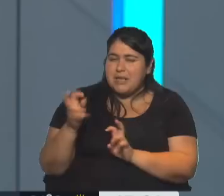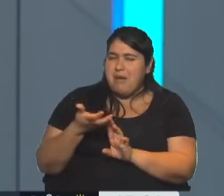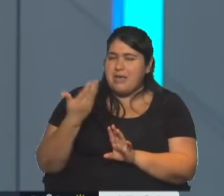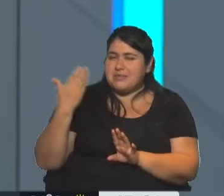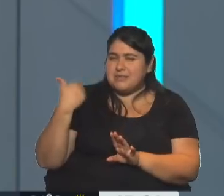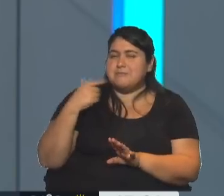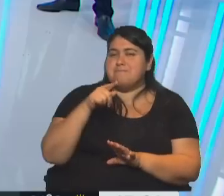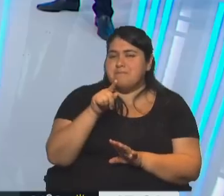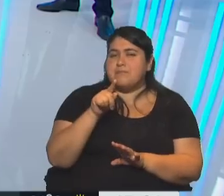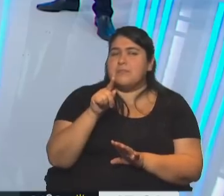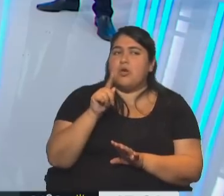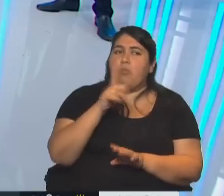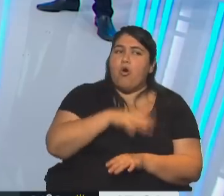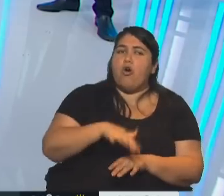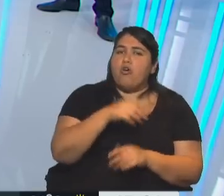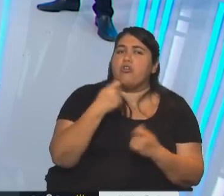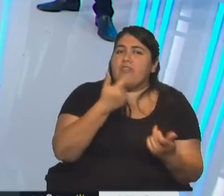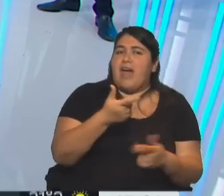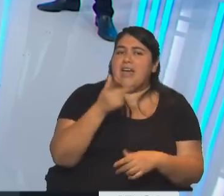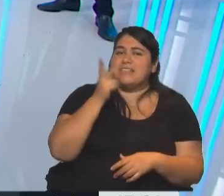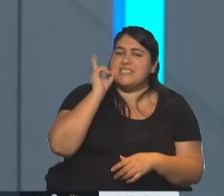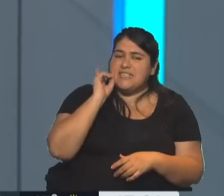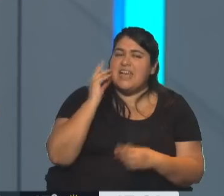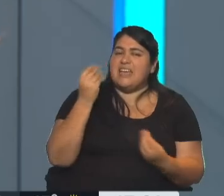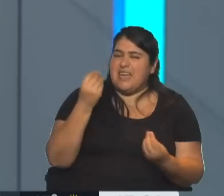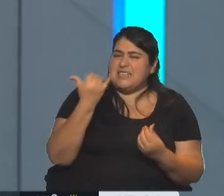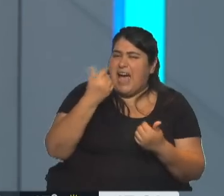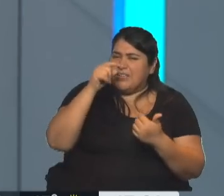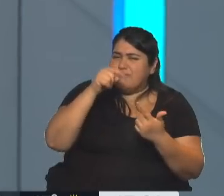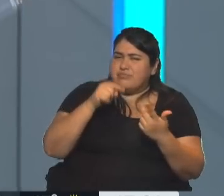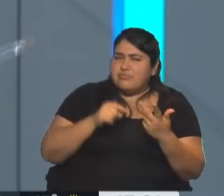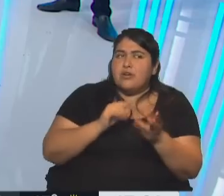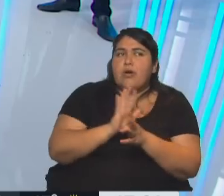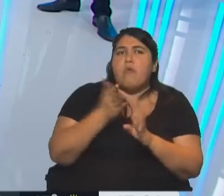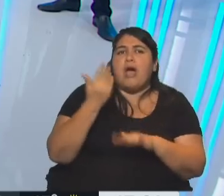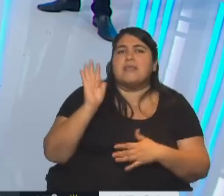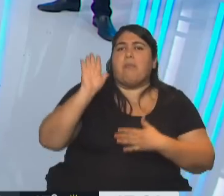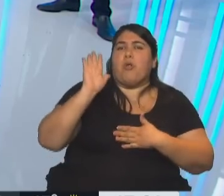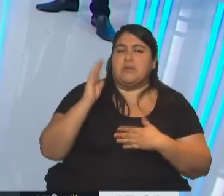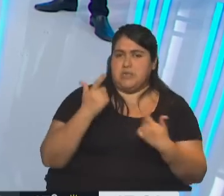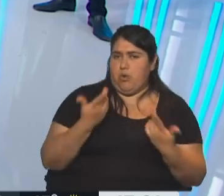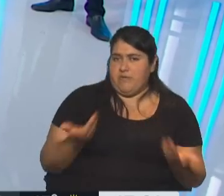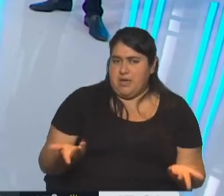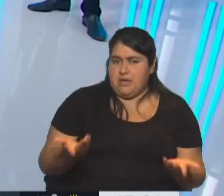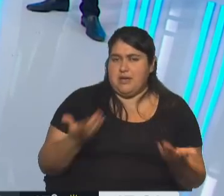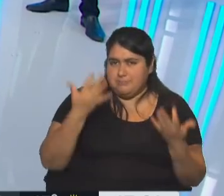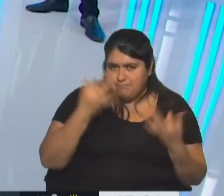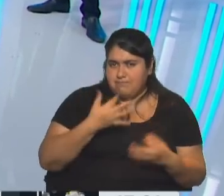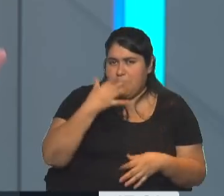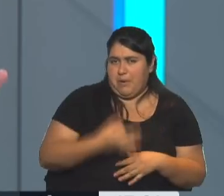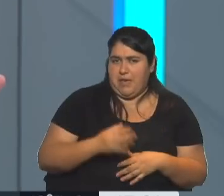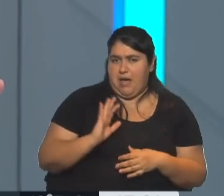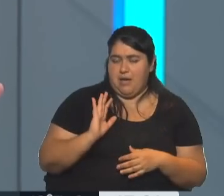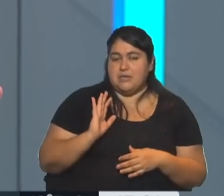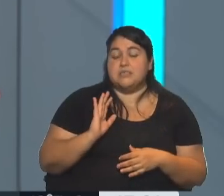los chilenos le pusieron en guardia, que es la plurinacionalidad, hay una serie de cosas que me parece que para un